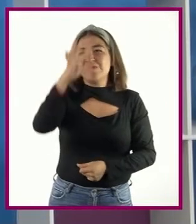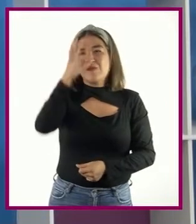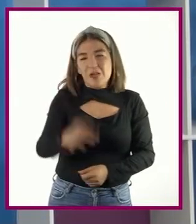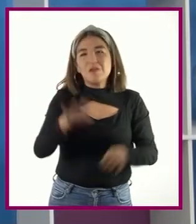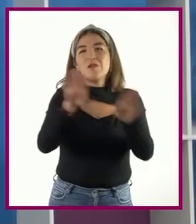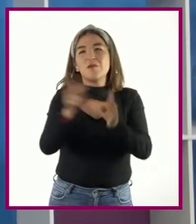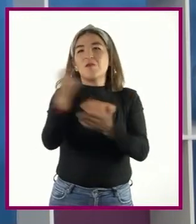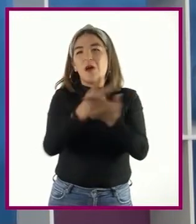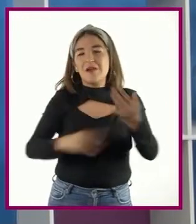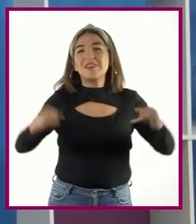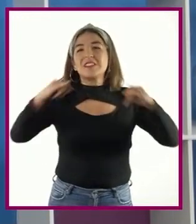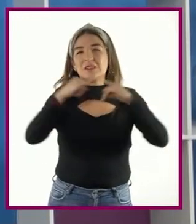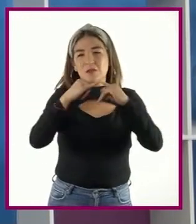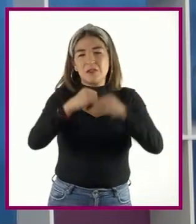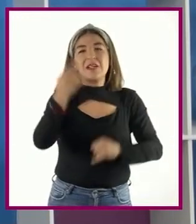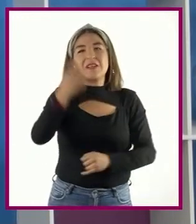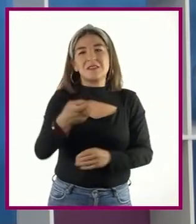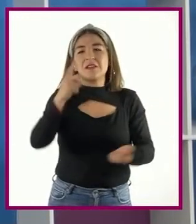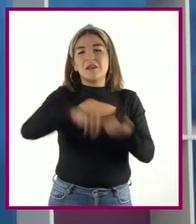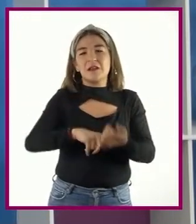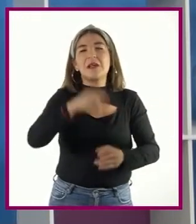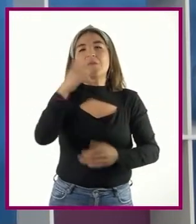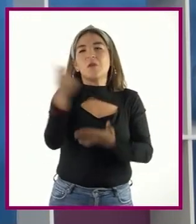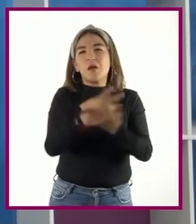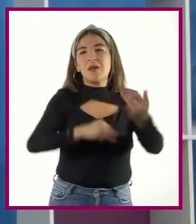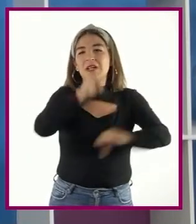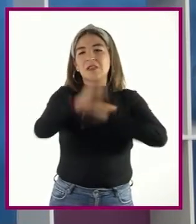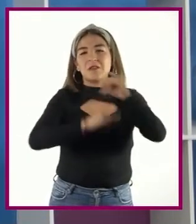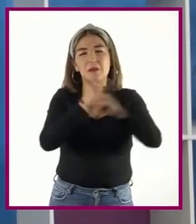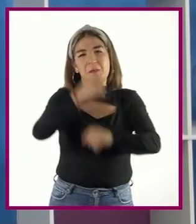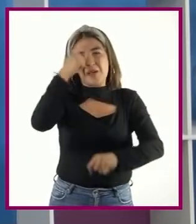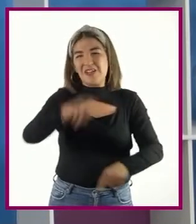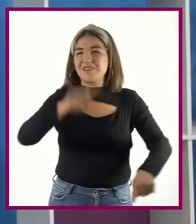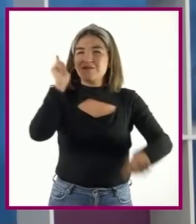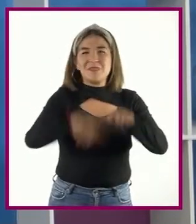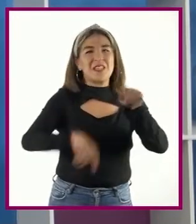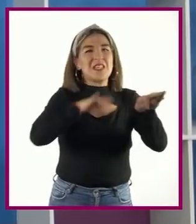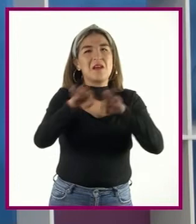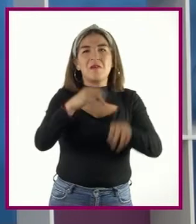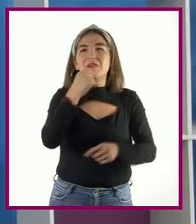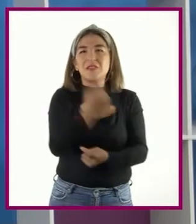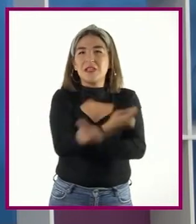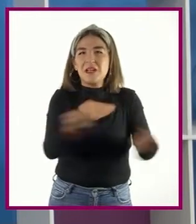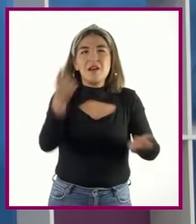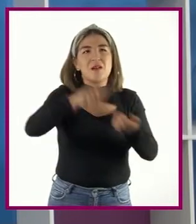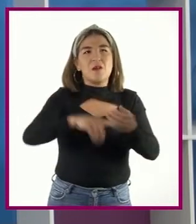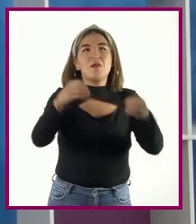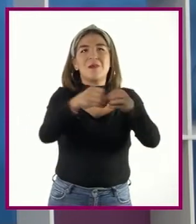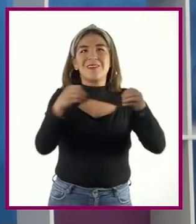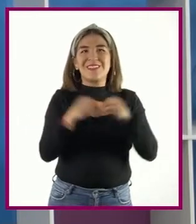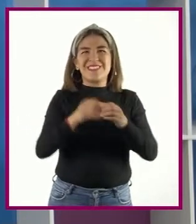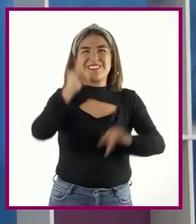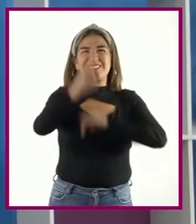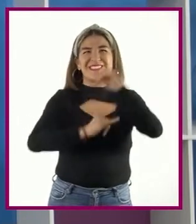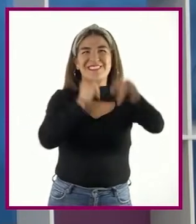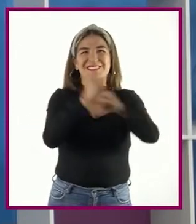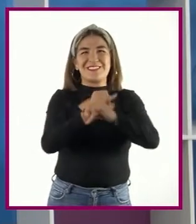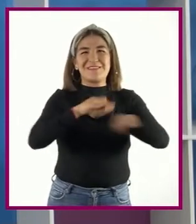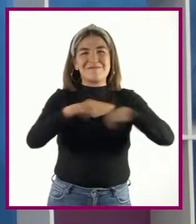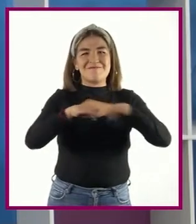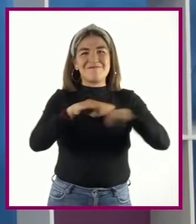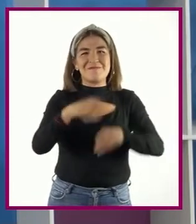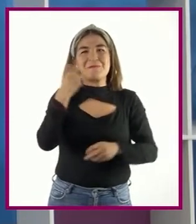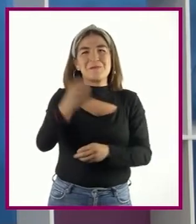programas institucionales, como el Programa Internacional de Erradicación del Trabajo Infantil de la Organización Internacional del Trabajo,